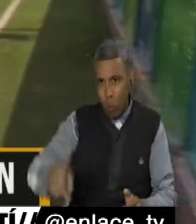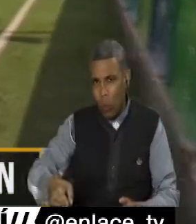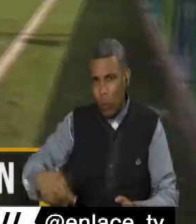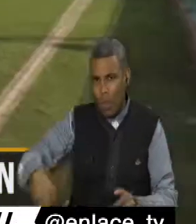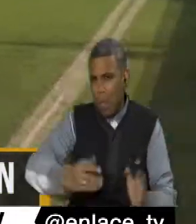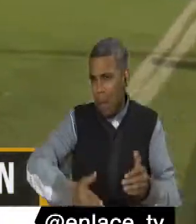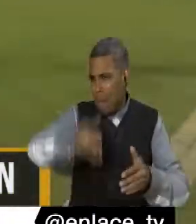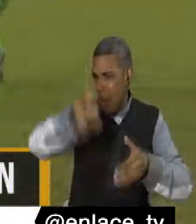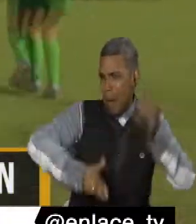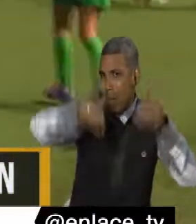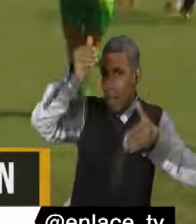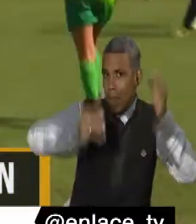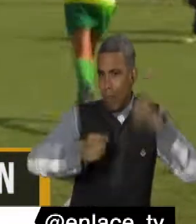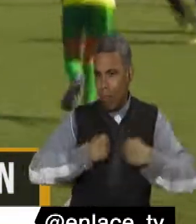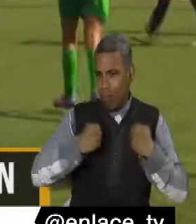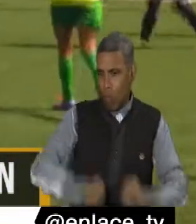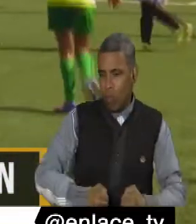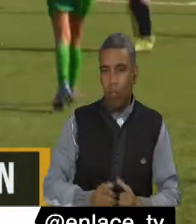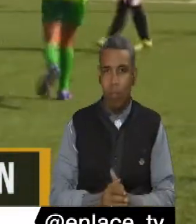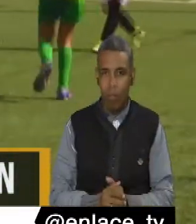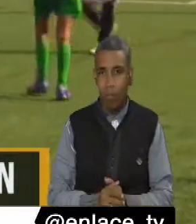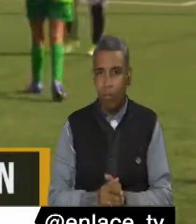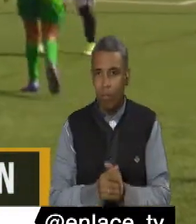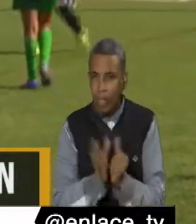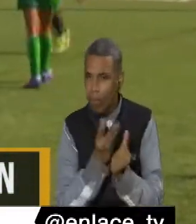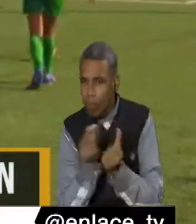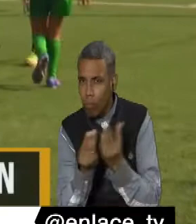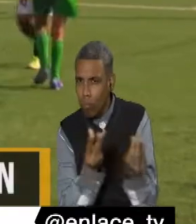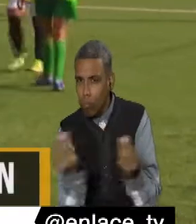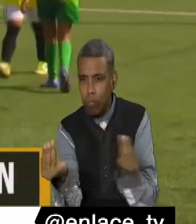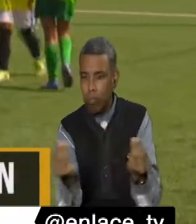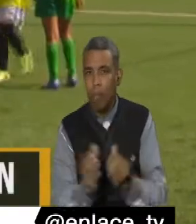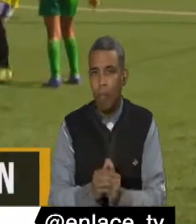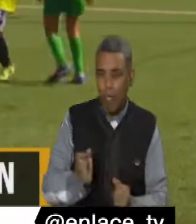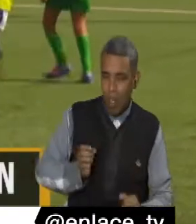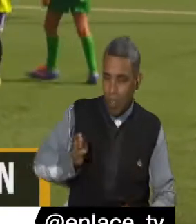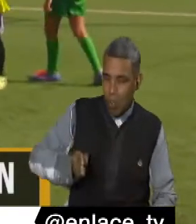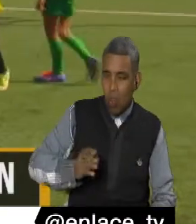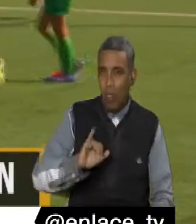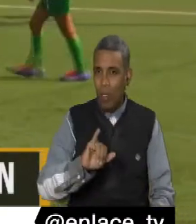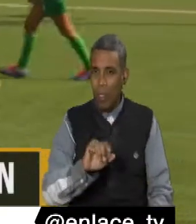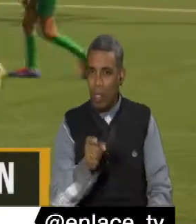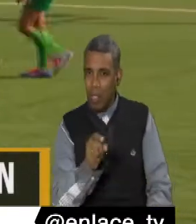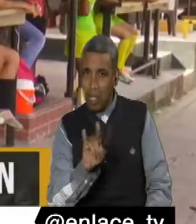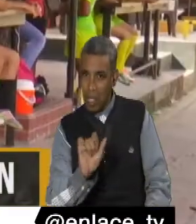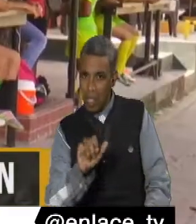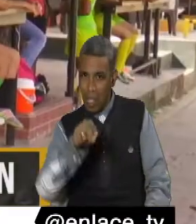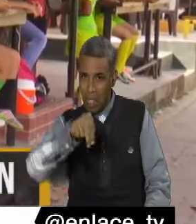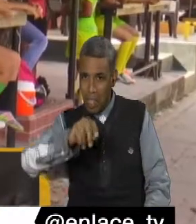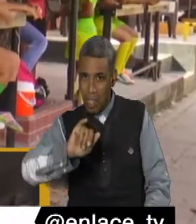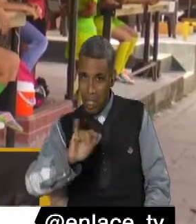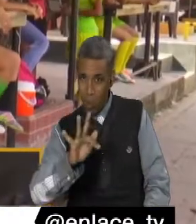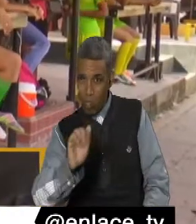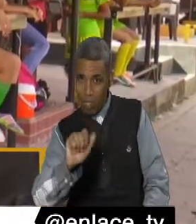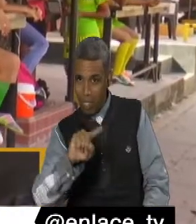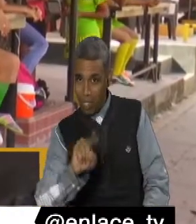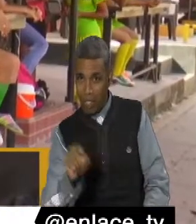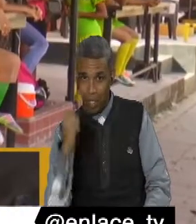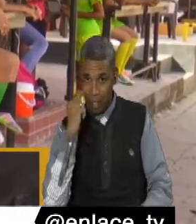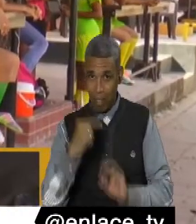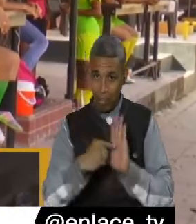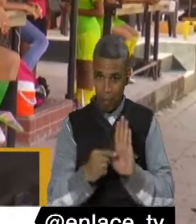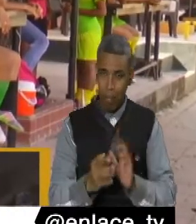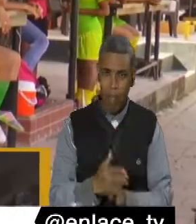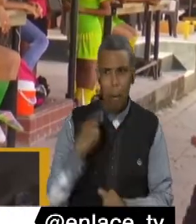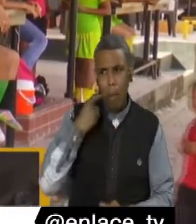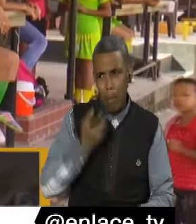categorías mayores más fortalecidas. Uno de los equipos en formación es el Club Igualitas. Sí, el apoyo por un comienzo por parte de los padres de